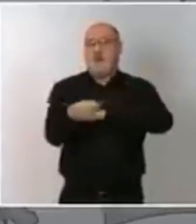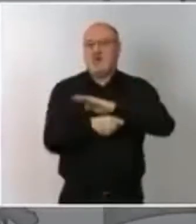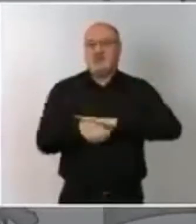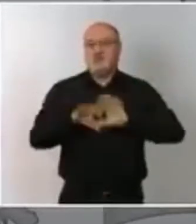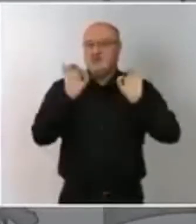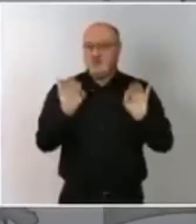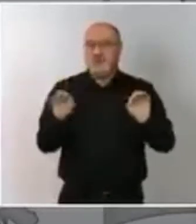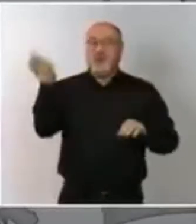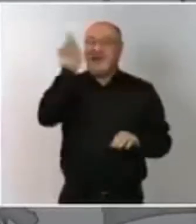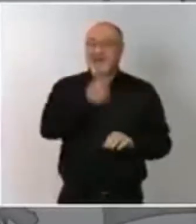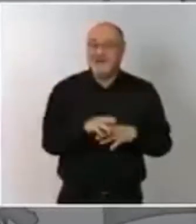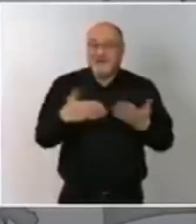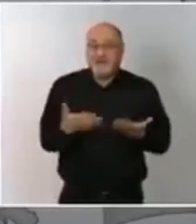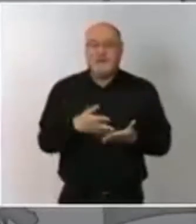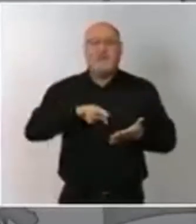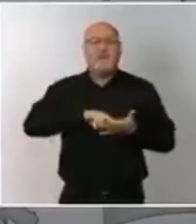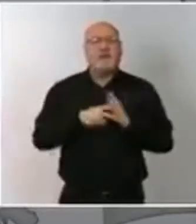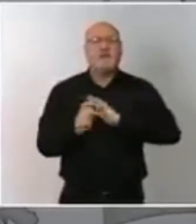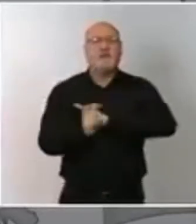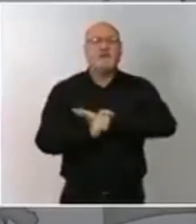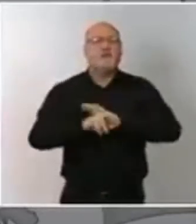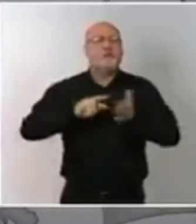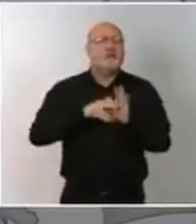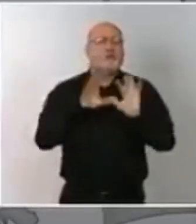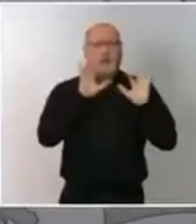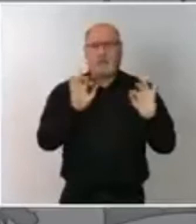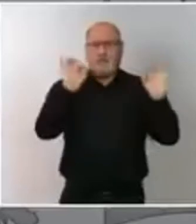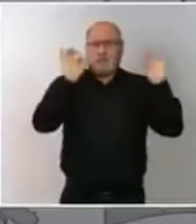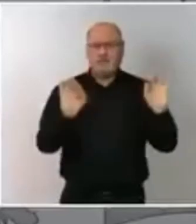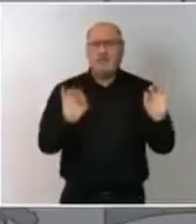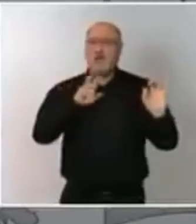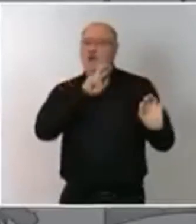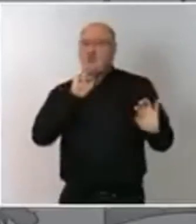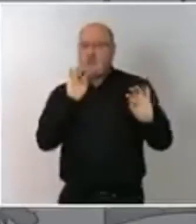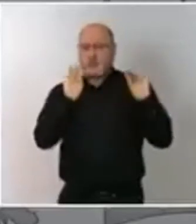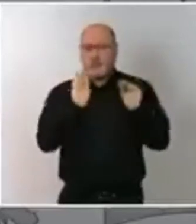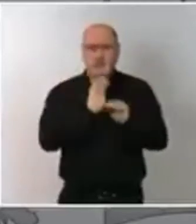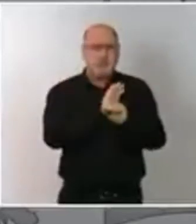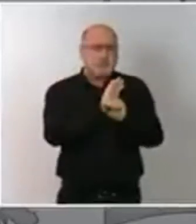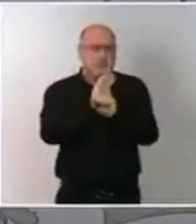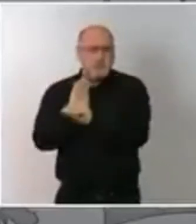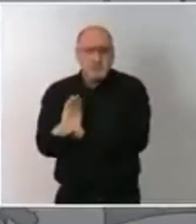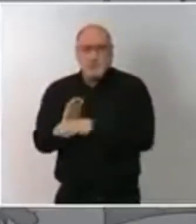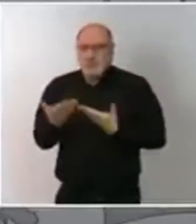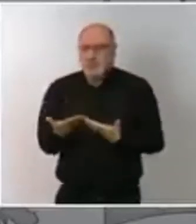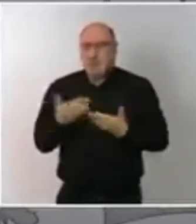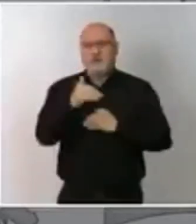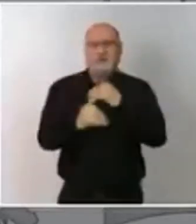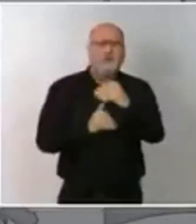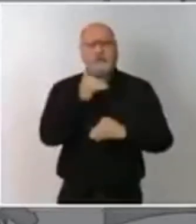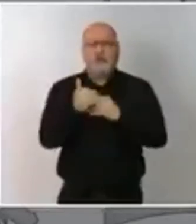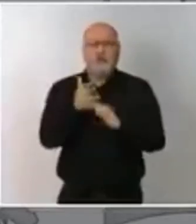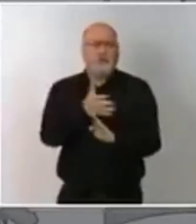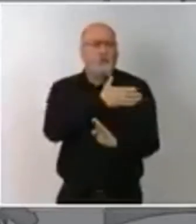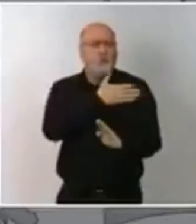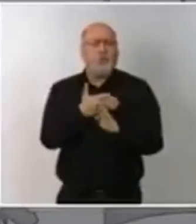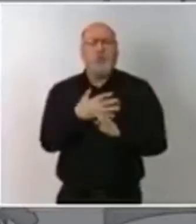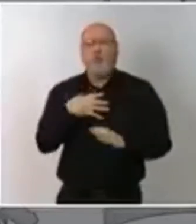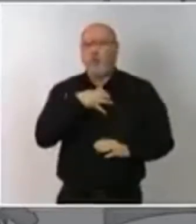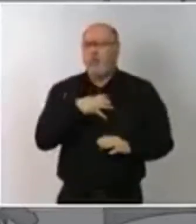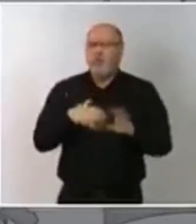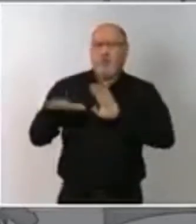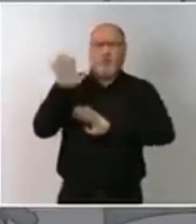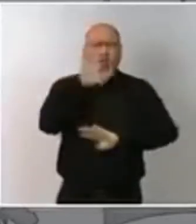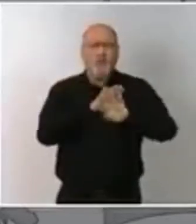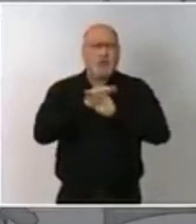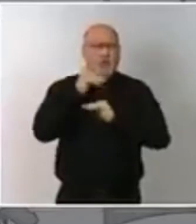esta es la planificación prudente, más conservadora, propia, lógicamente, de un proceso tremendamente complejo, como ya hemos anunciado